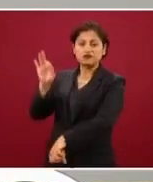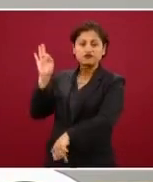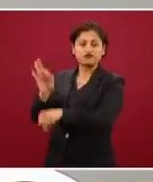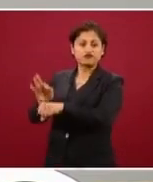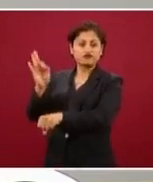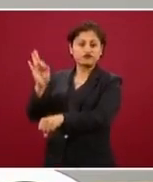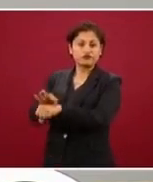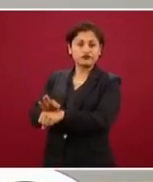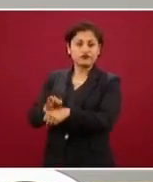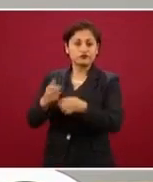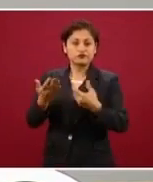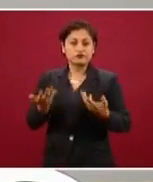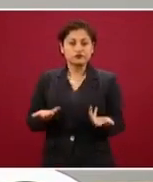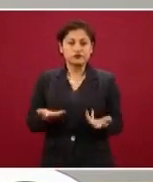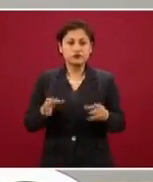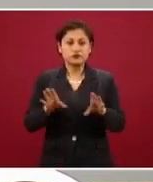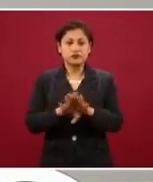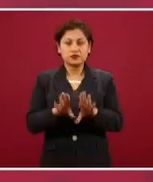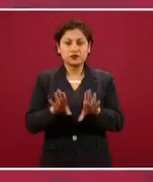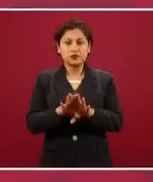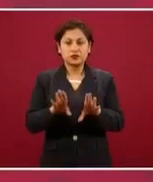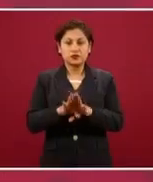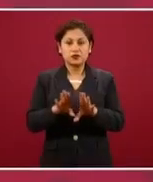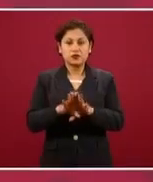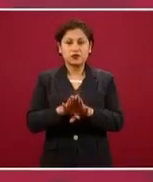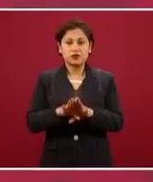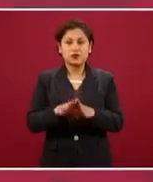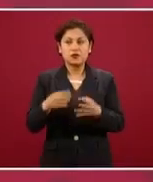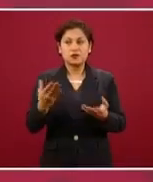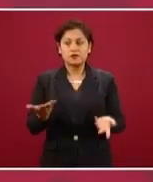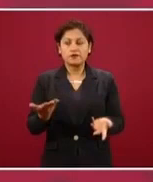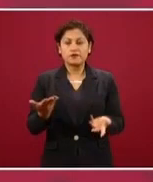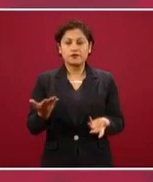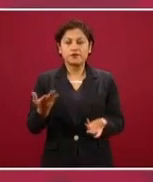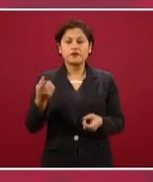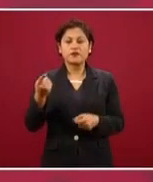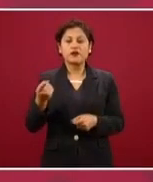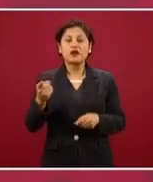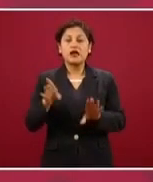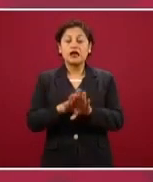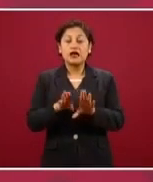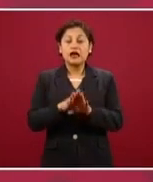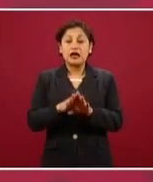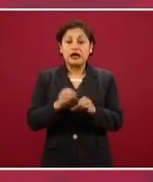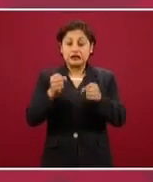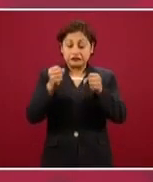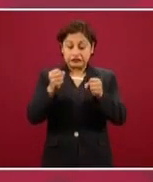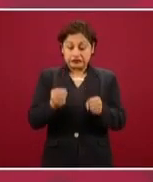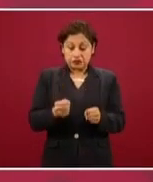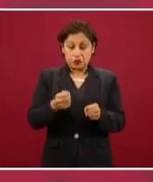Entonces, se echó a perder lo del seguro popular, ni era seguro ni era popular.